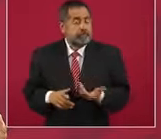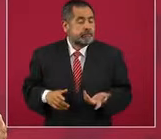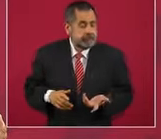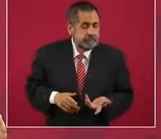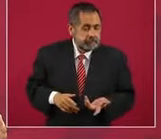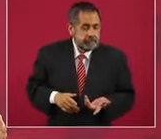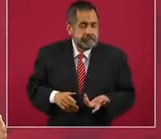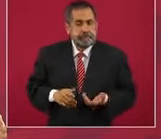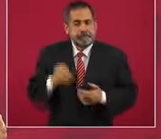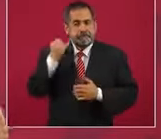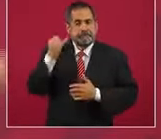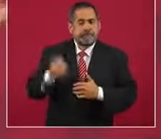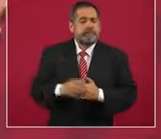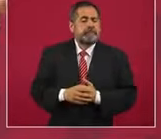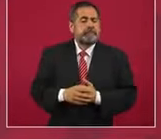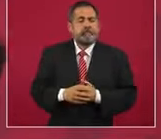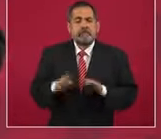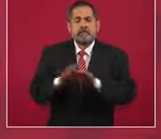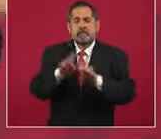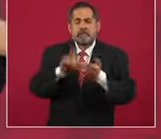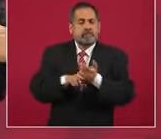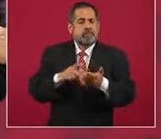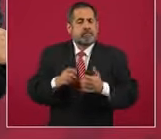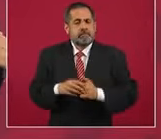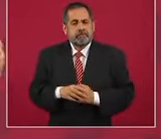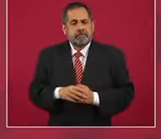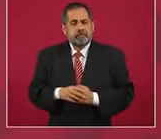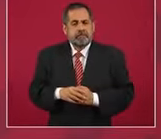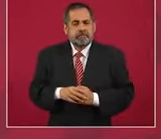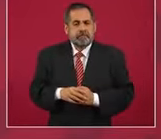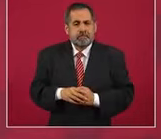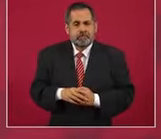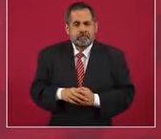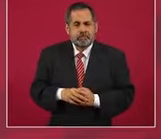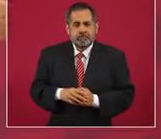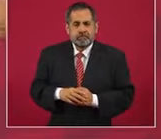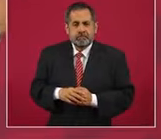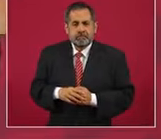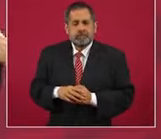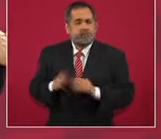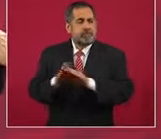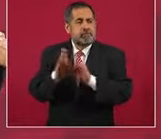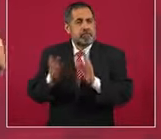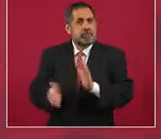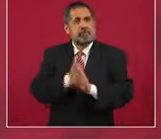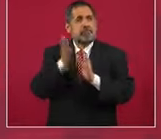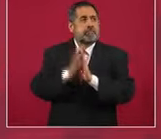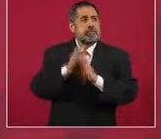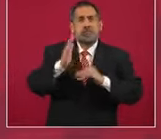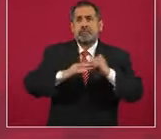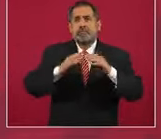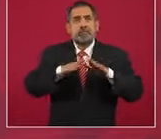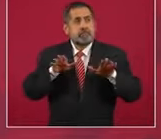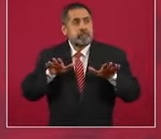imagínense cómo íbamos a construir el aeropuerto